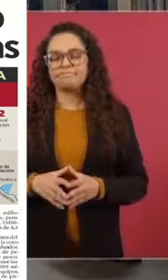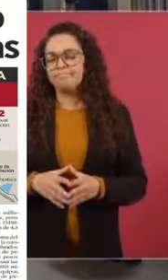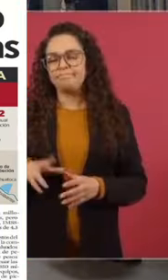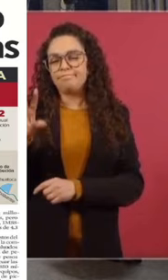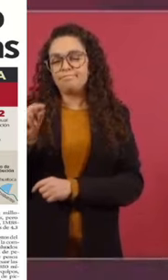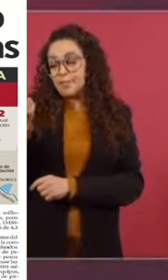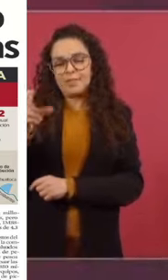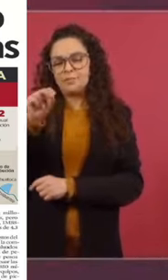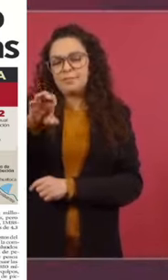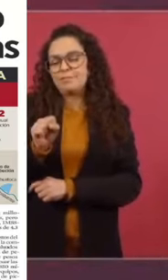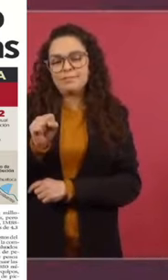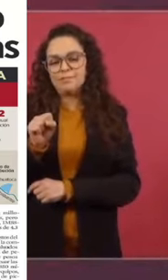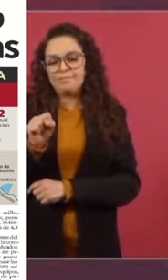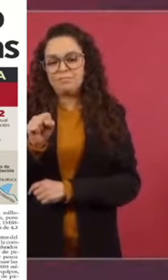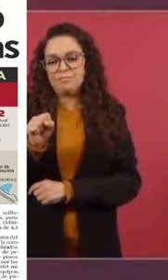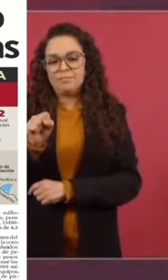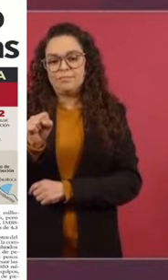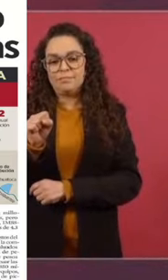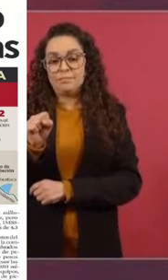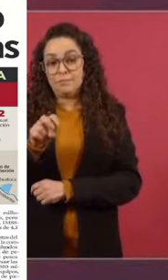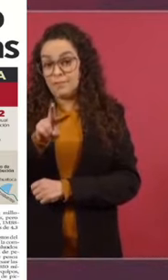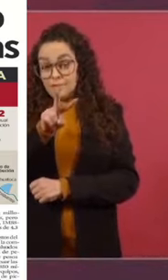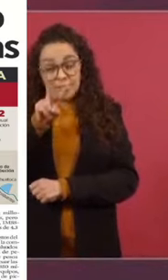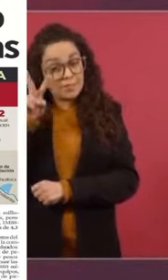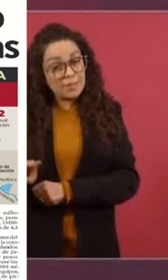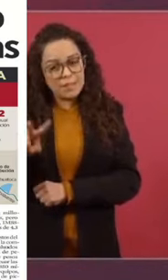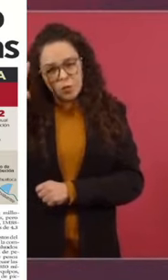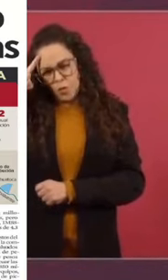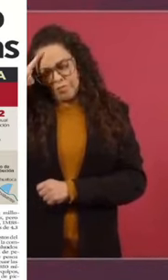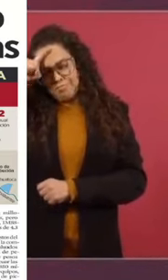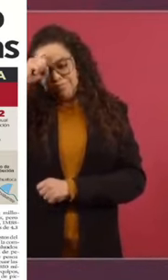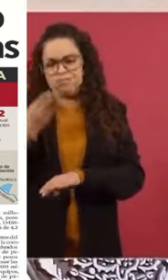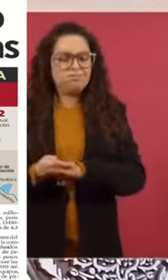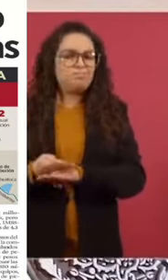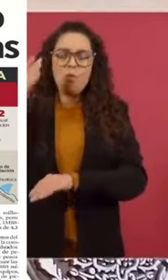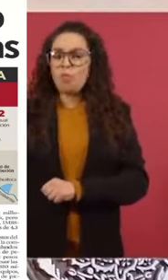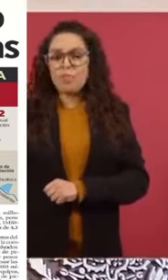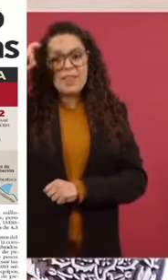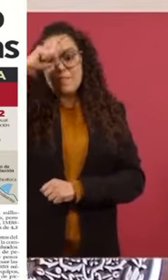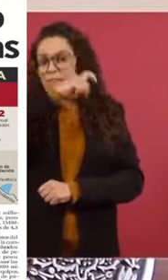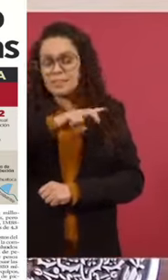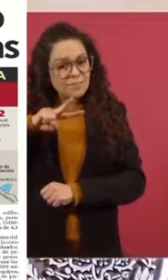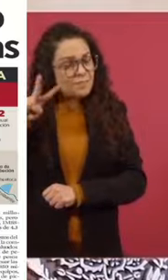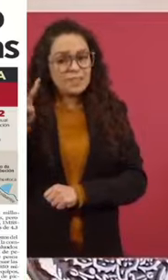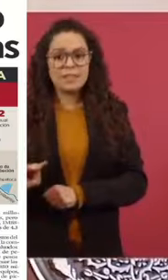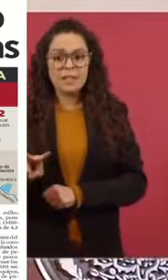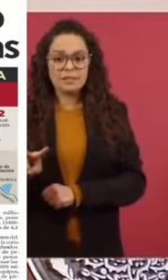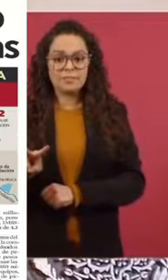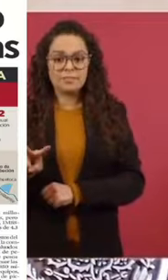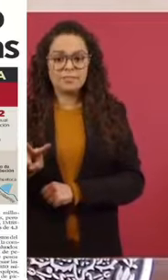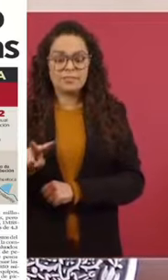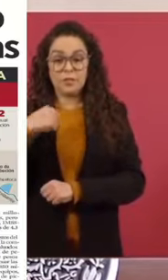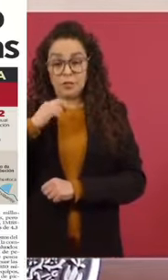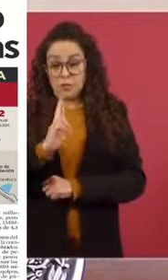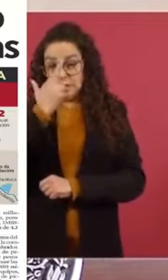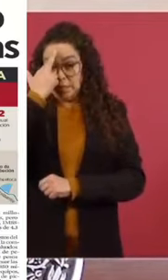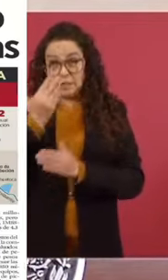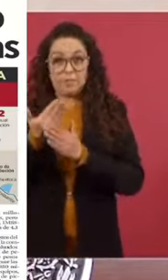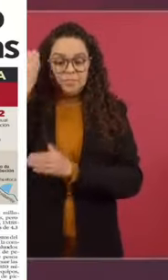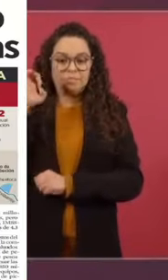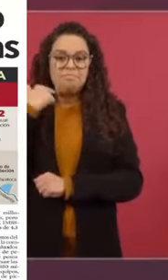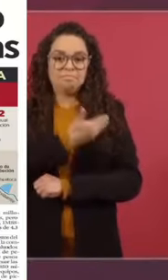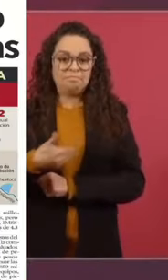medicamentos. Ya avanzamos, fue muy difícil. Yo recuerdo que el presidente Obama